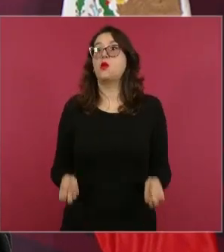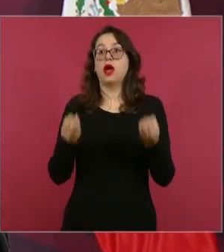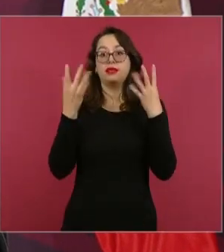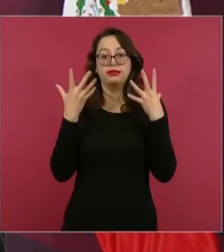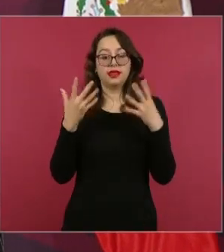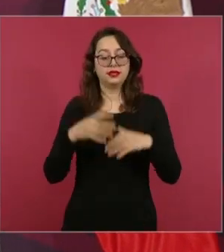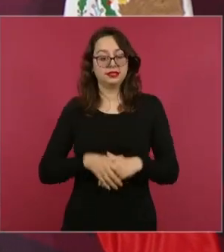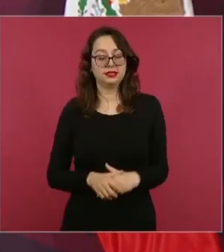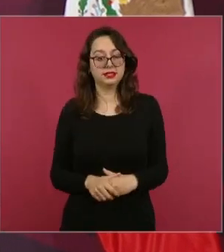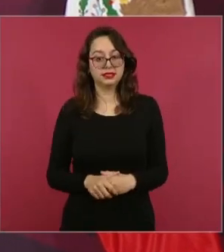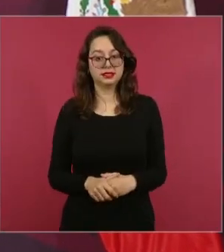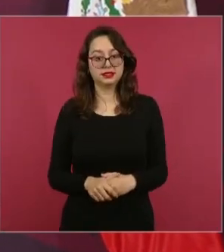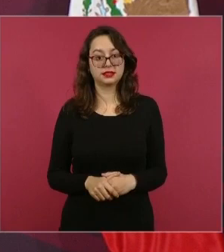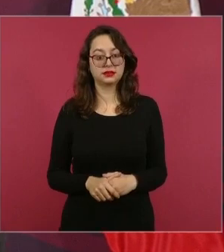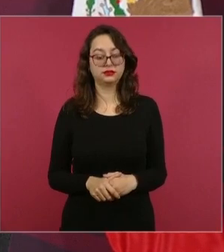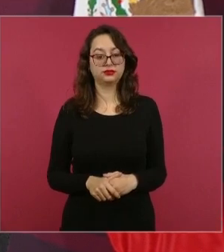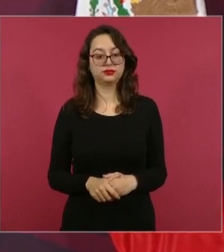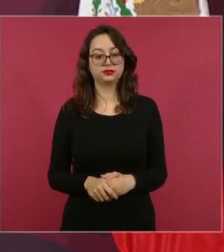población